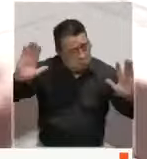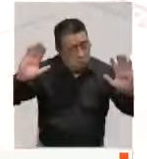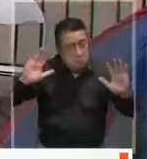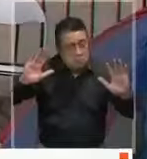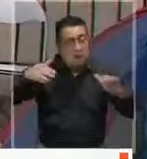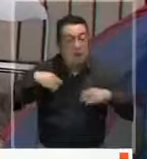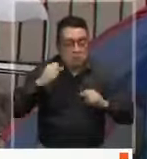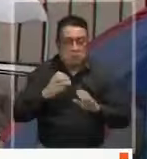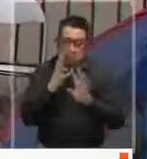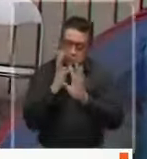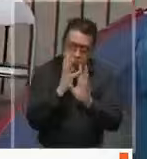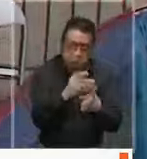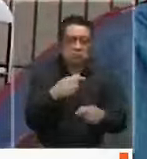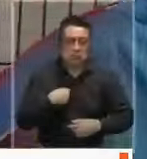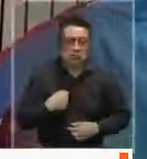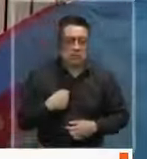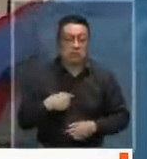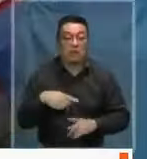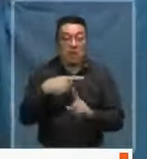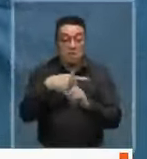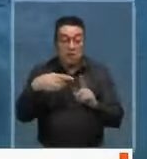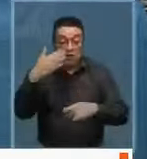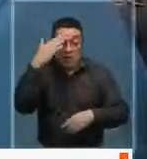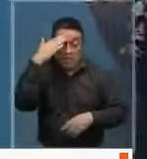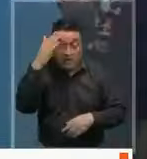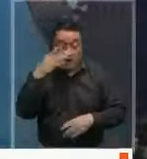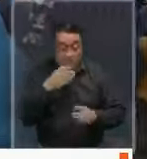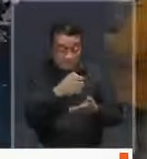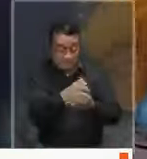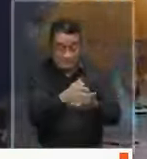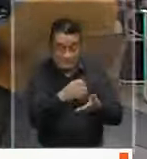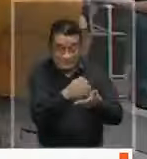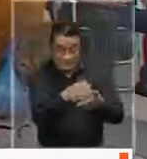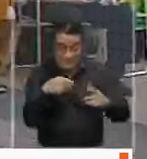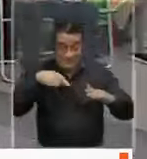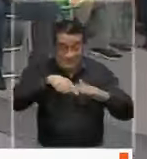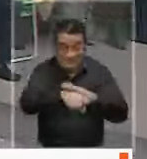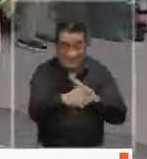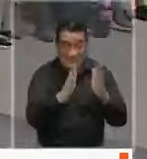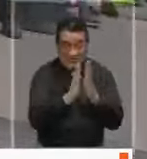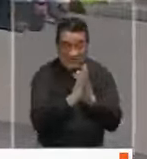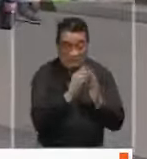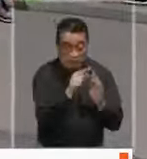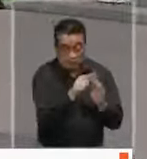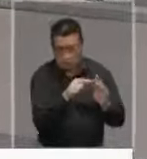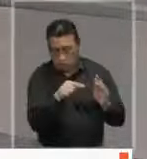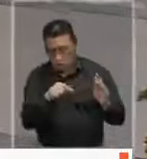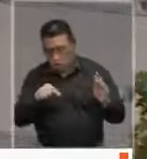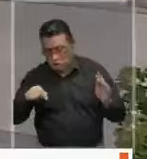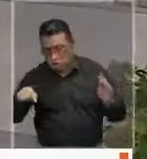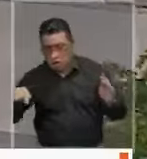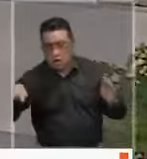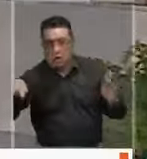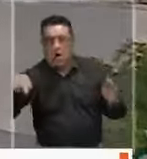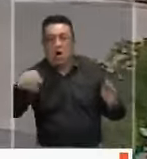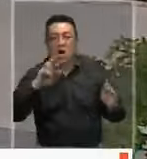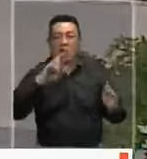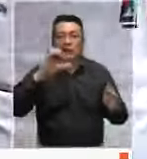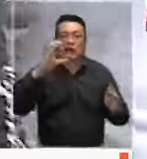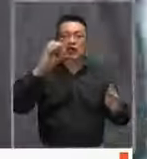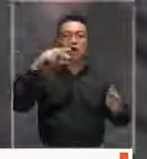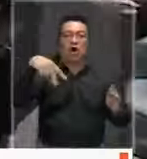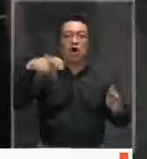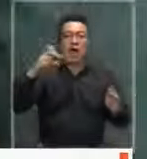estar en la fila. Aún no era mediodía y la fila que partía en Carmen en el ingreso al templo daba la vuelta por camino arrinconada,